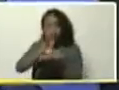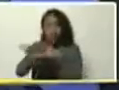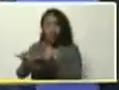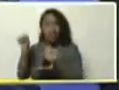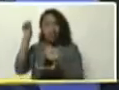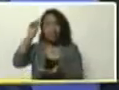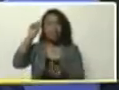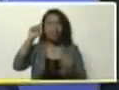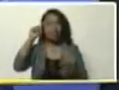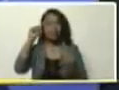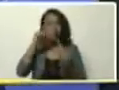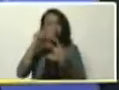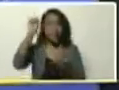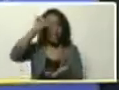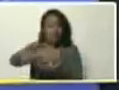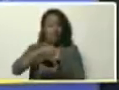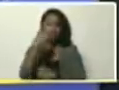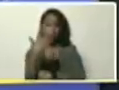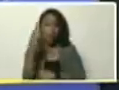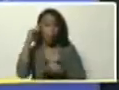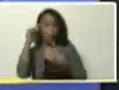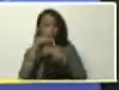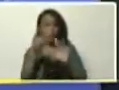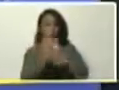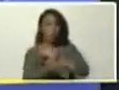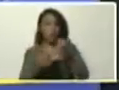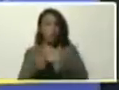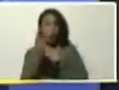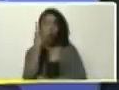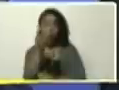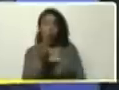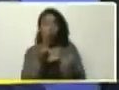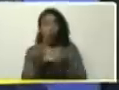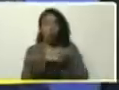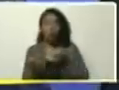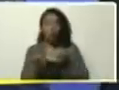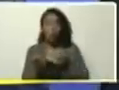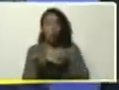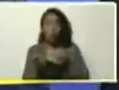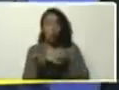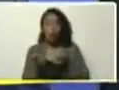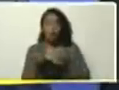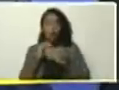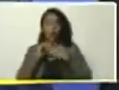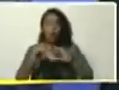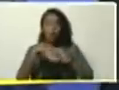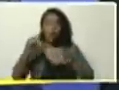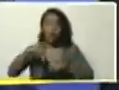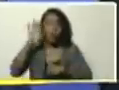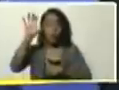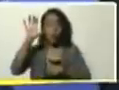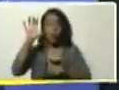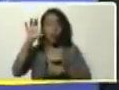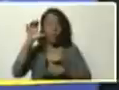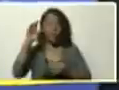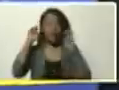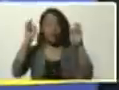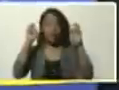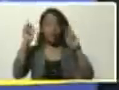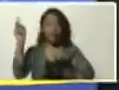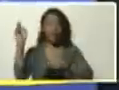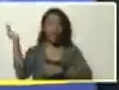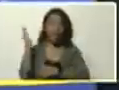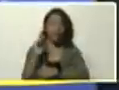centra en tres objetivos. Uno, el control del occidente del país con los contingentes provenientes de Nueva